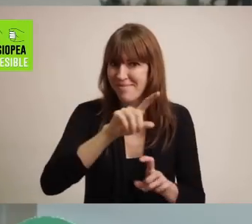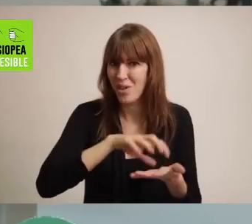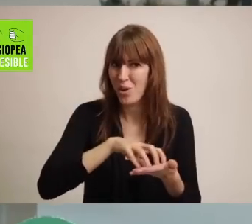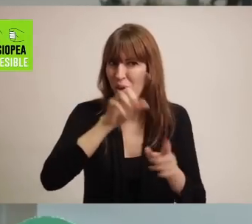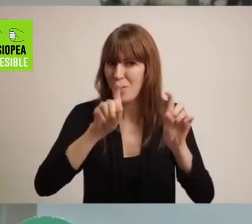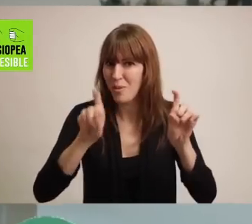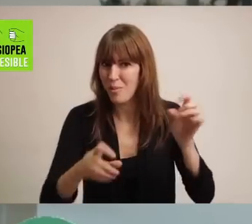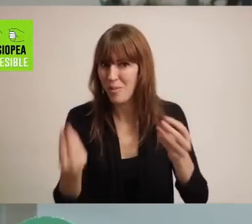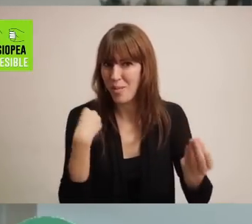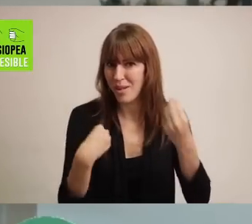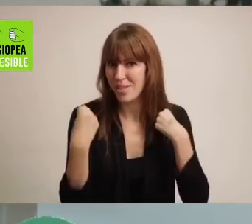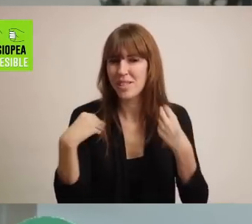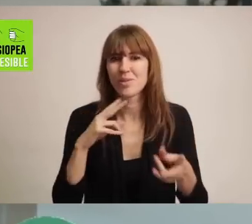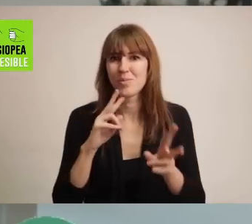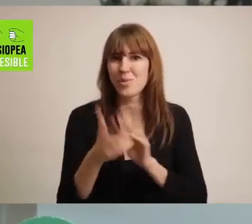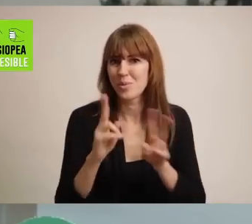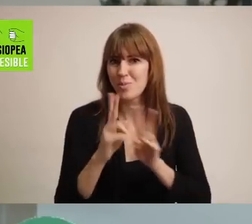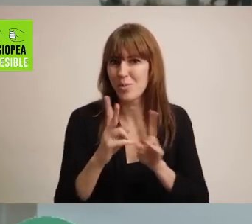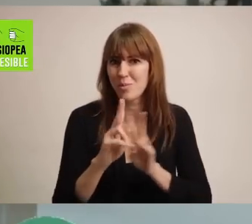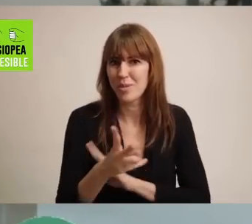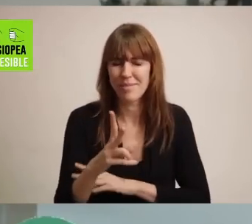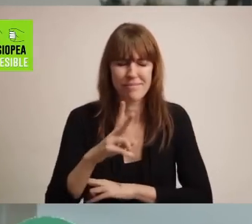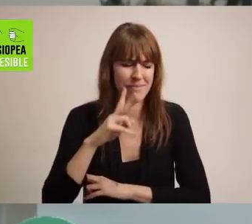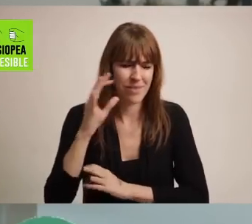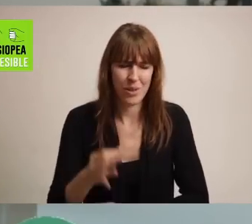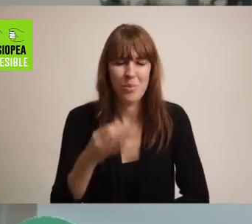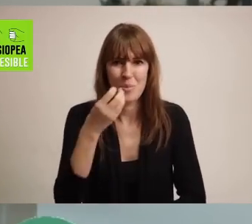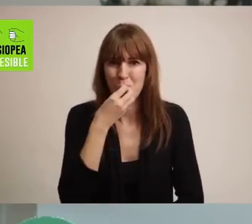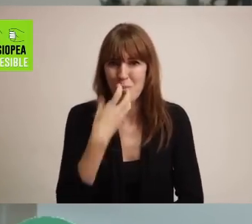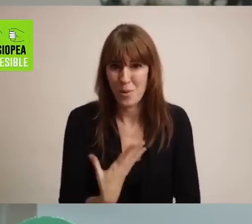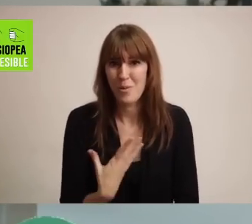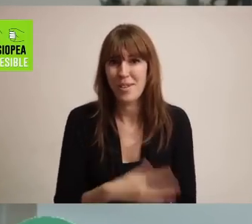contestando. Y serán de todo tipo y será enriquecedor, por supuesto que sí.